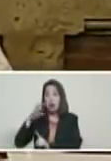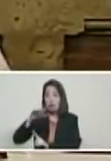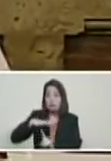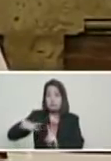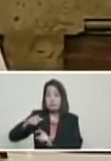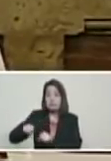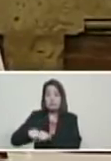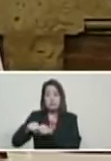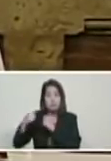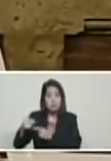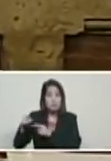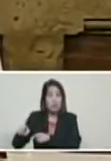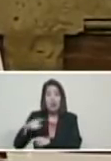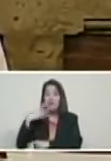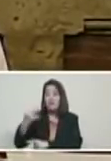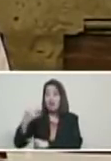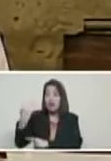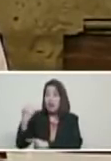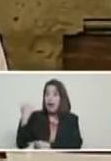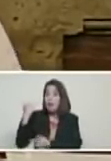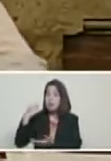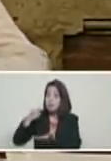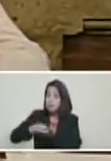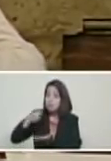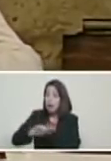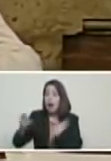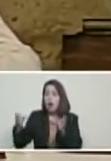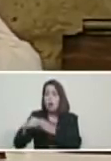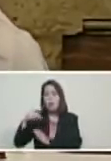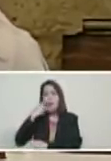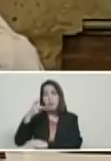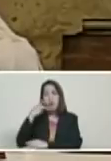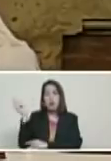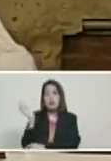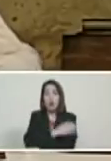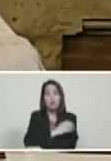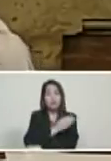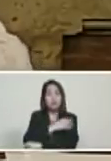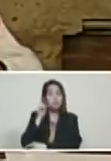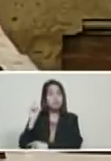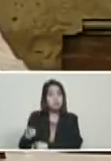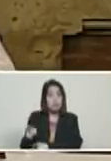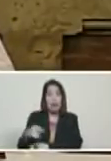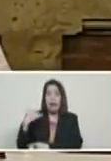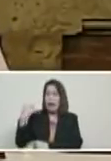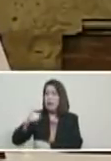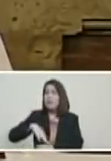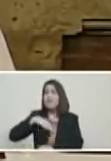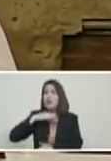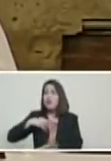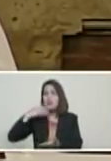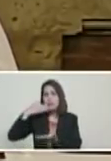verdad. Sobre eso hay suficiente testimonio, sobre eso hay suficientes pruebas.